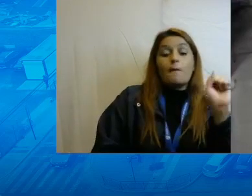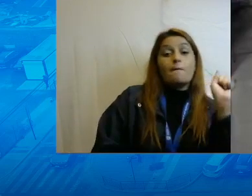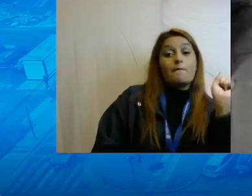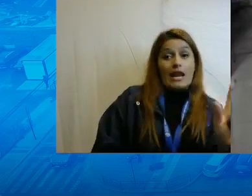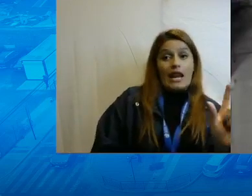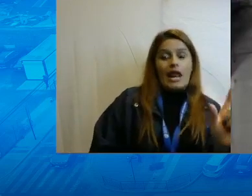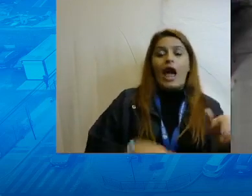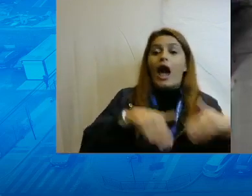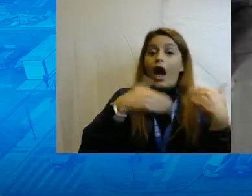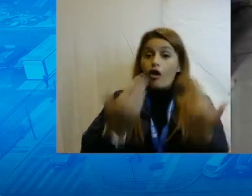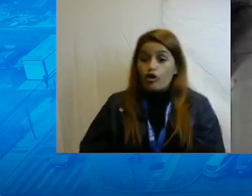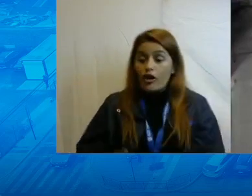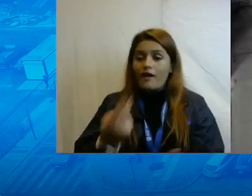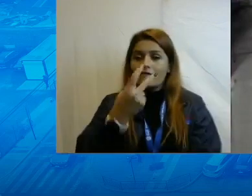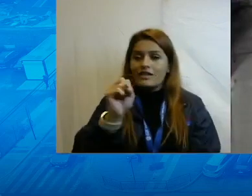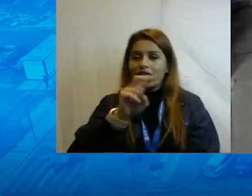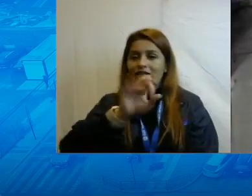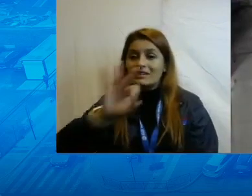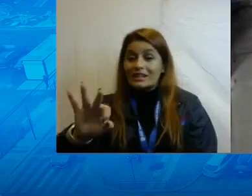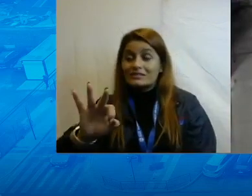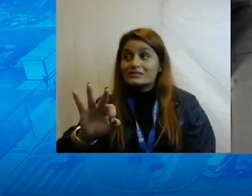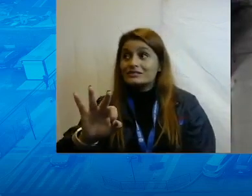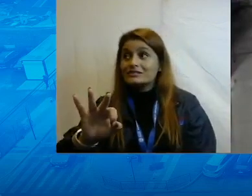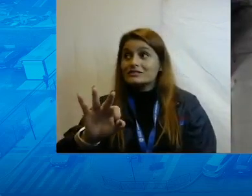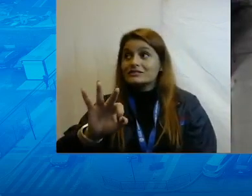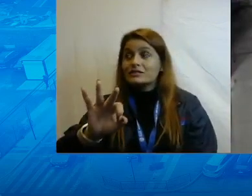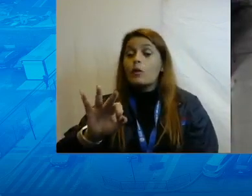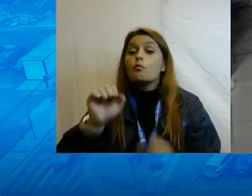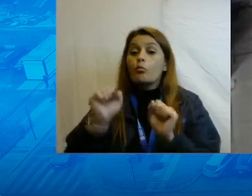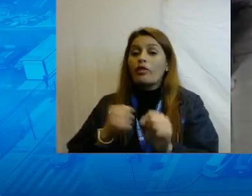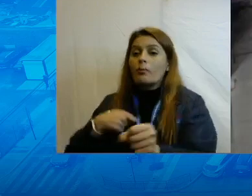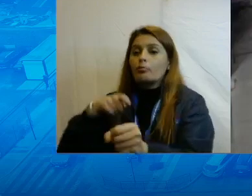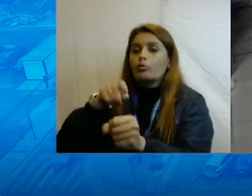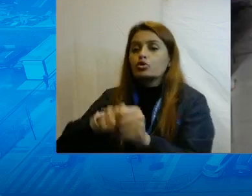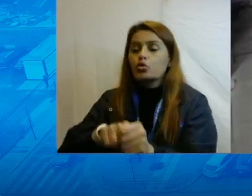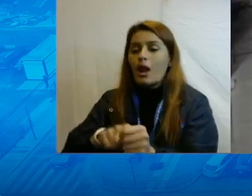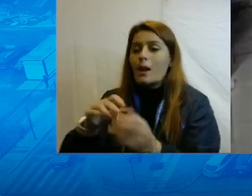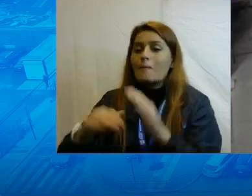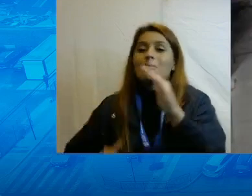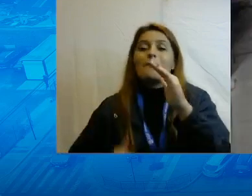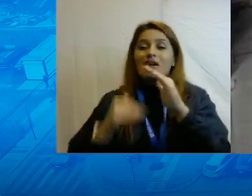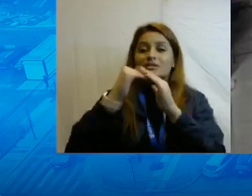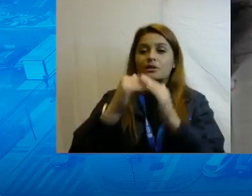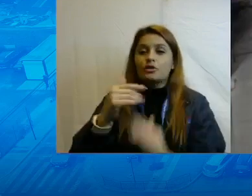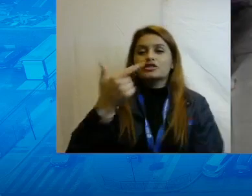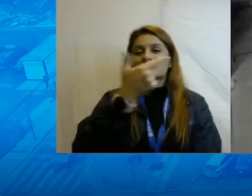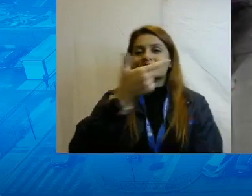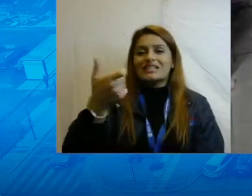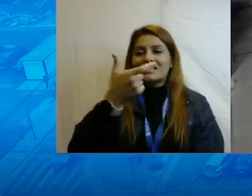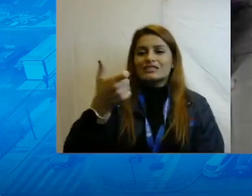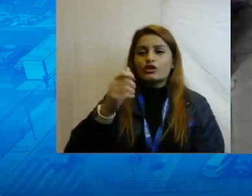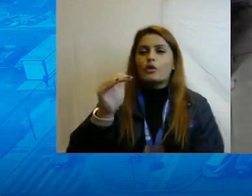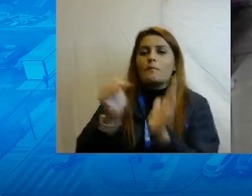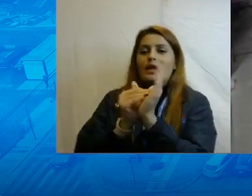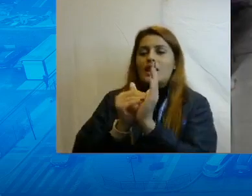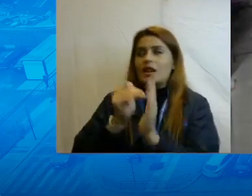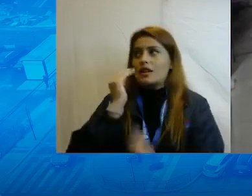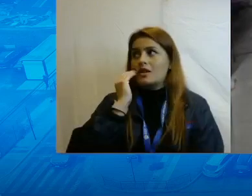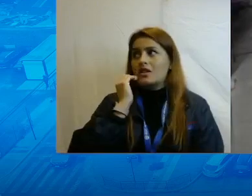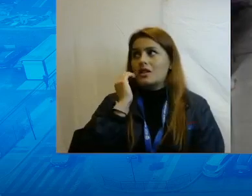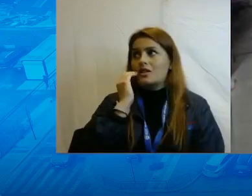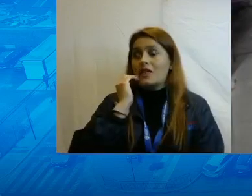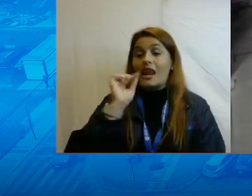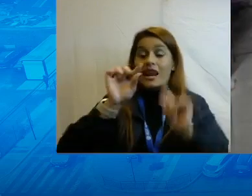proyecto, y en el año 2023 las organizaciones van a poder optar a un máximo de 700.000 pesos.